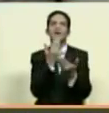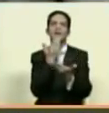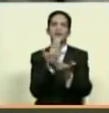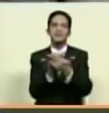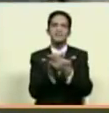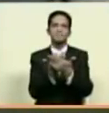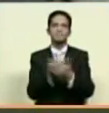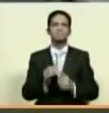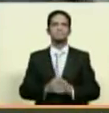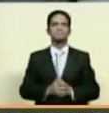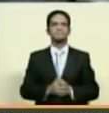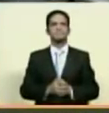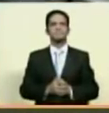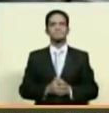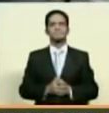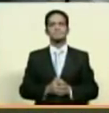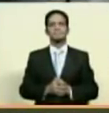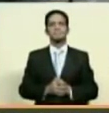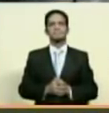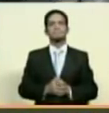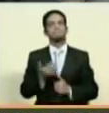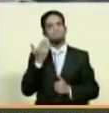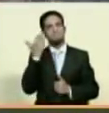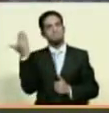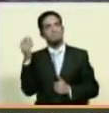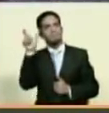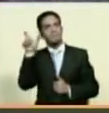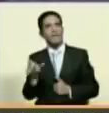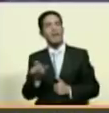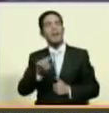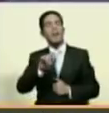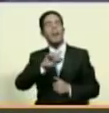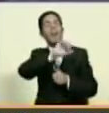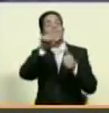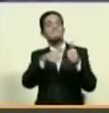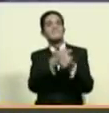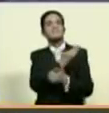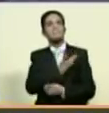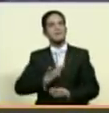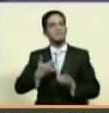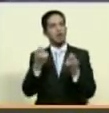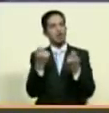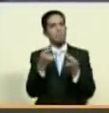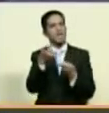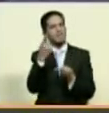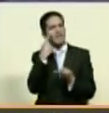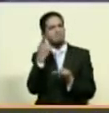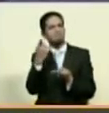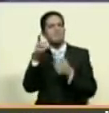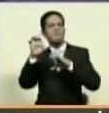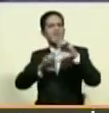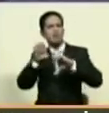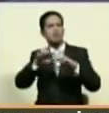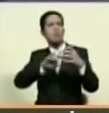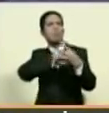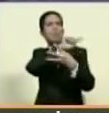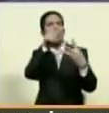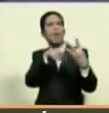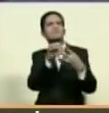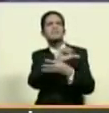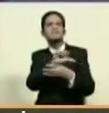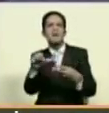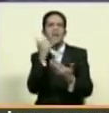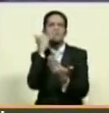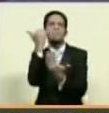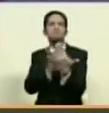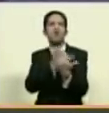Escuchamos palabras del vicepresidente para el área económica, Tarek El Aissami, quien ha ofrecido un balance de lo que es la cuarta semana del programa de recuperación